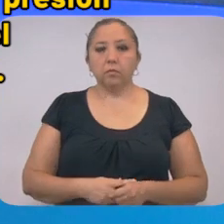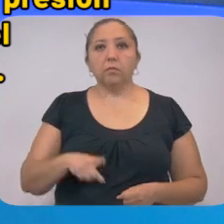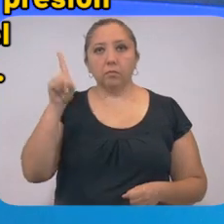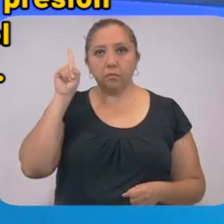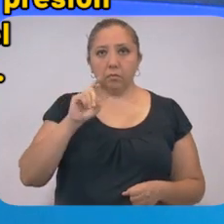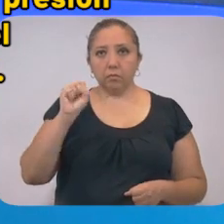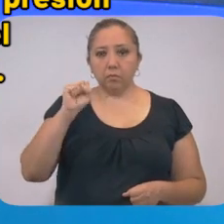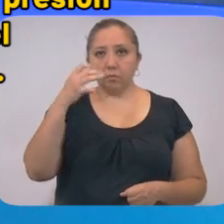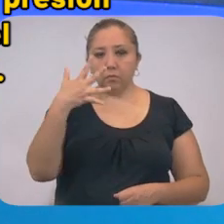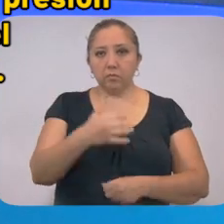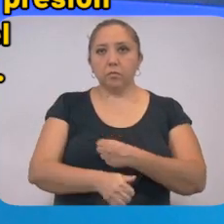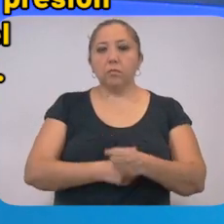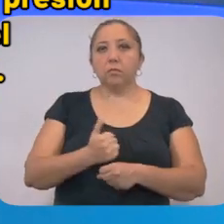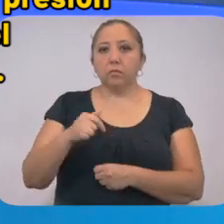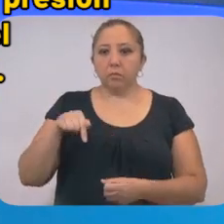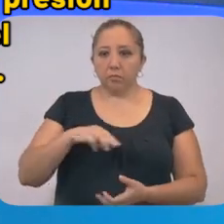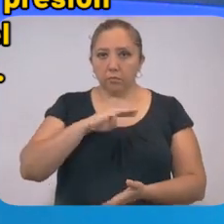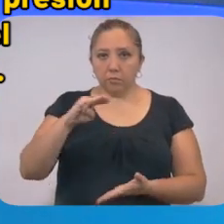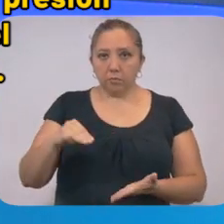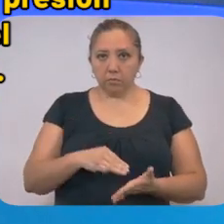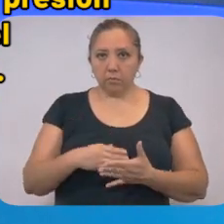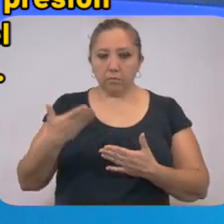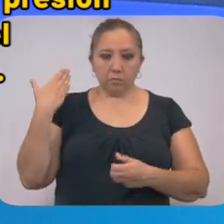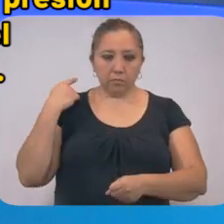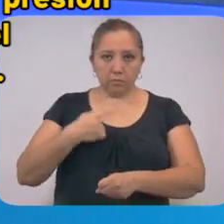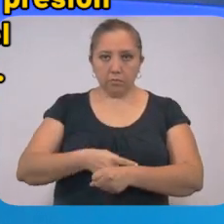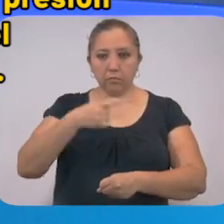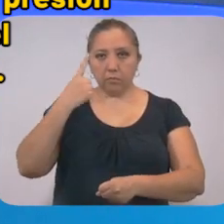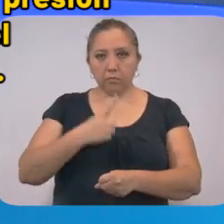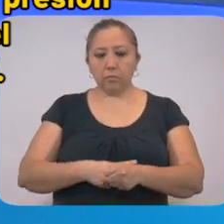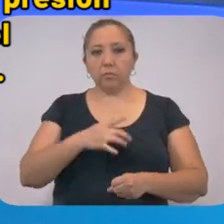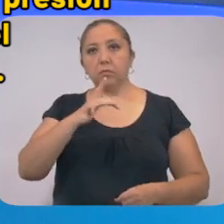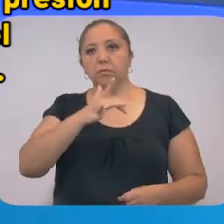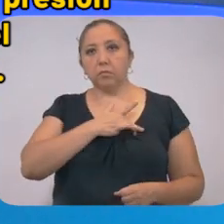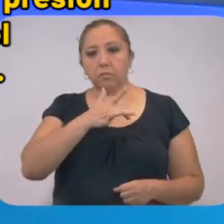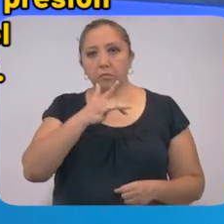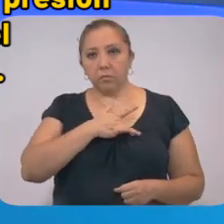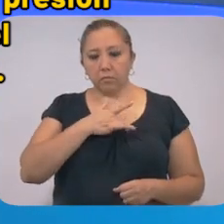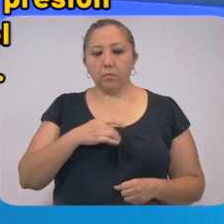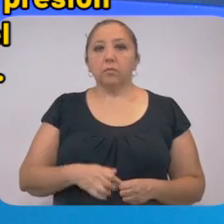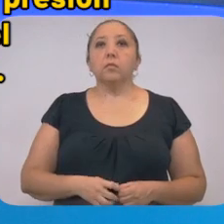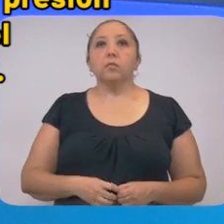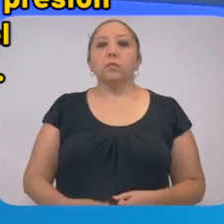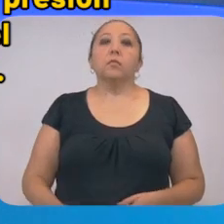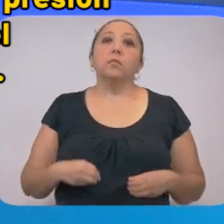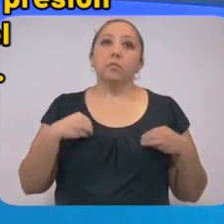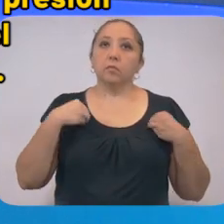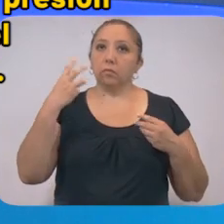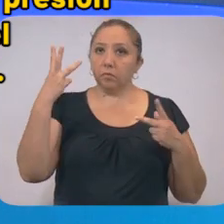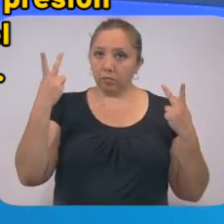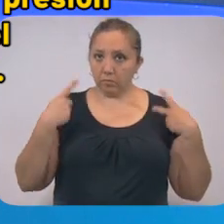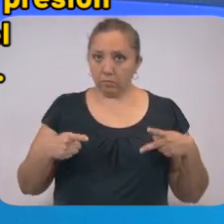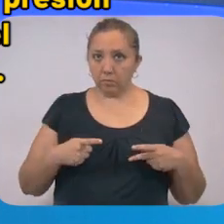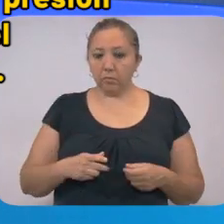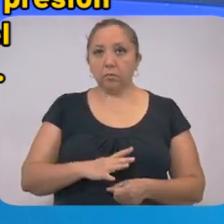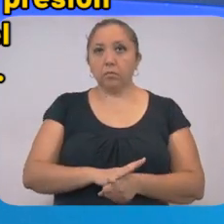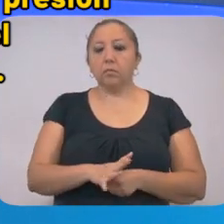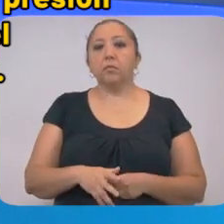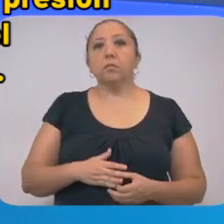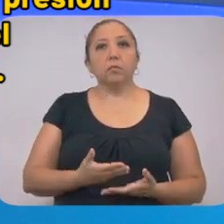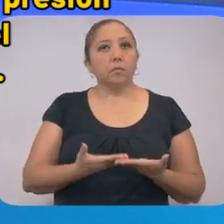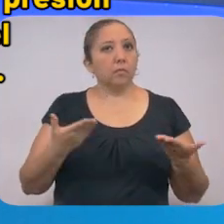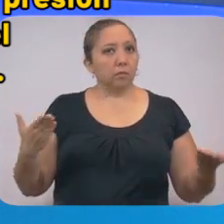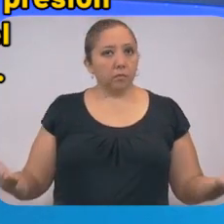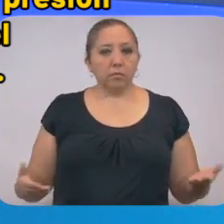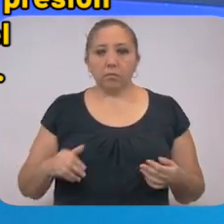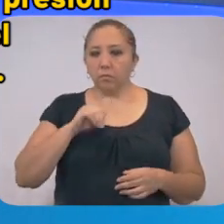de 65 años de Mérida, con antecedentes de hipertensión y enfermedad cardíaca. La paciente convivía con 3 contactos, de los cuales hasta el momento